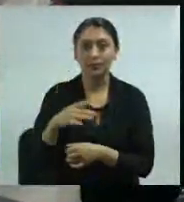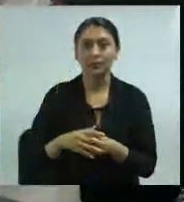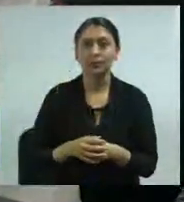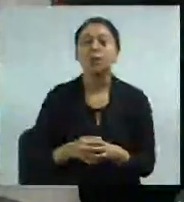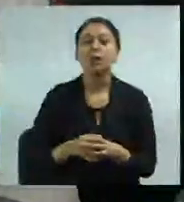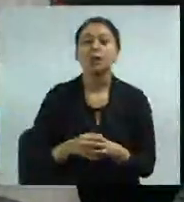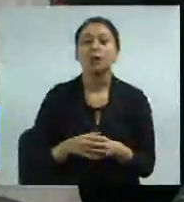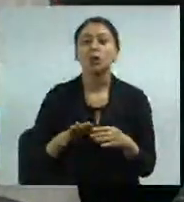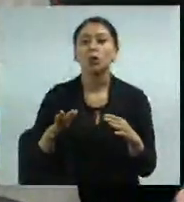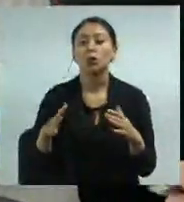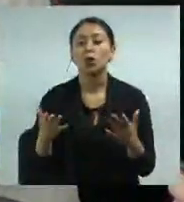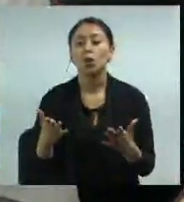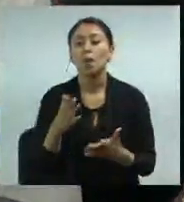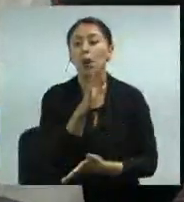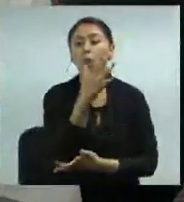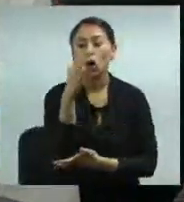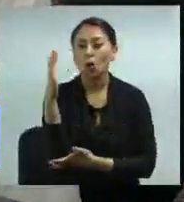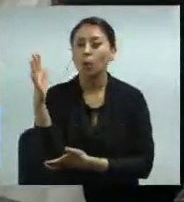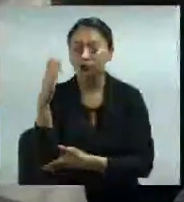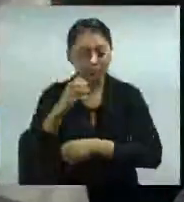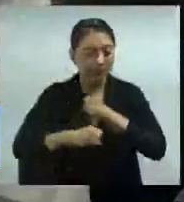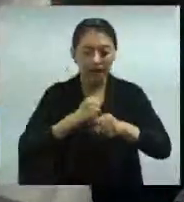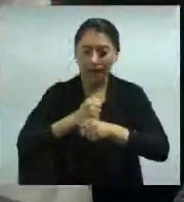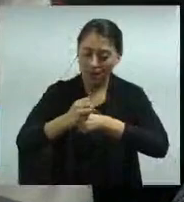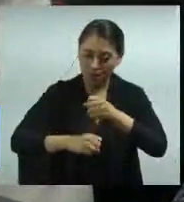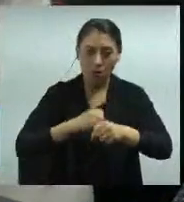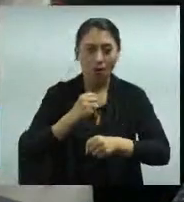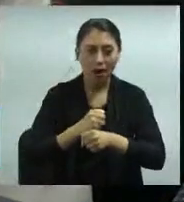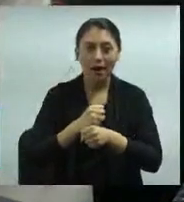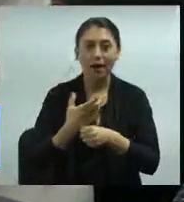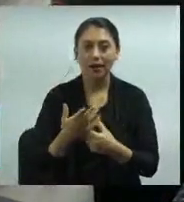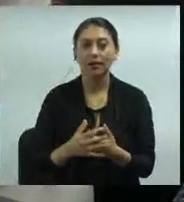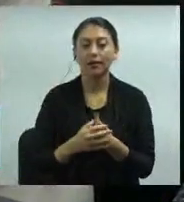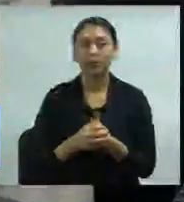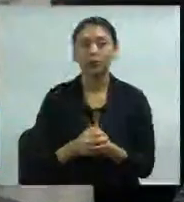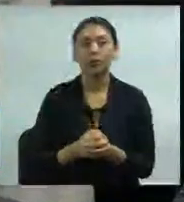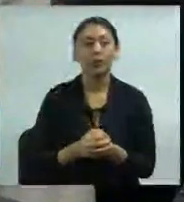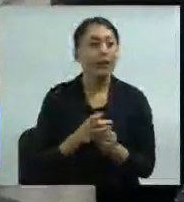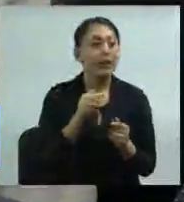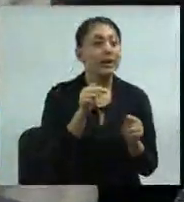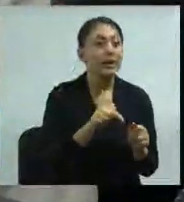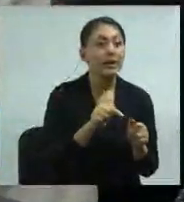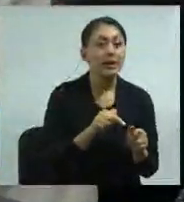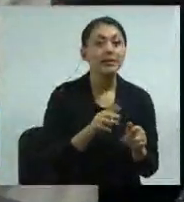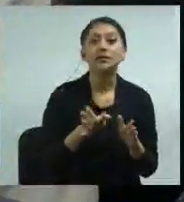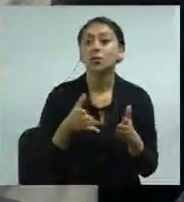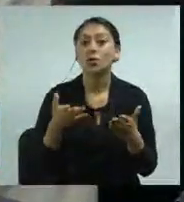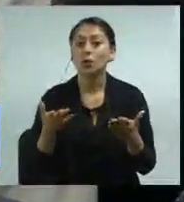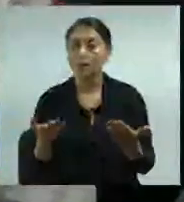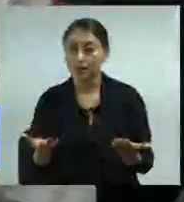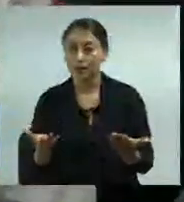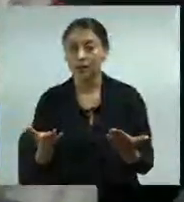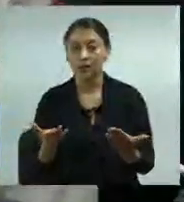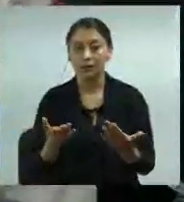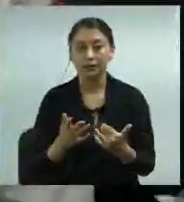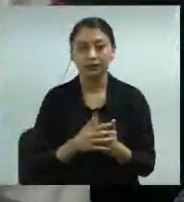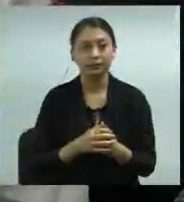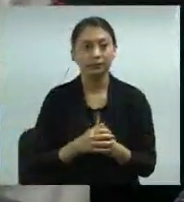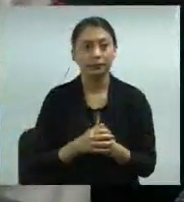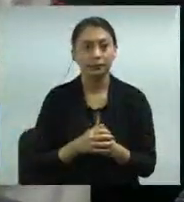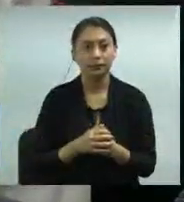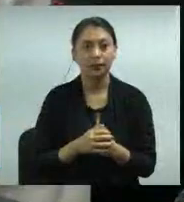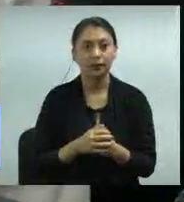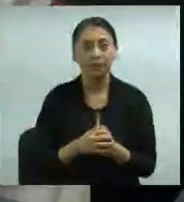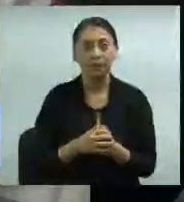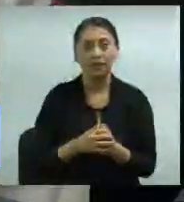clasificados como bosques tropicales cada año. Y esto realmente lo que está haciendo, distinguidos colegas, es que